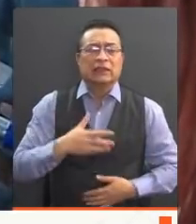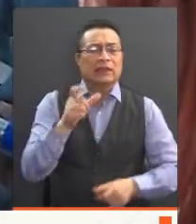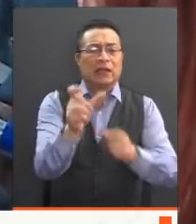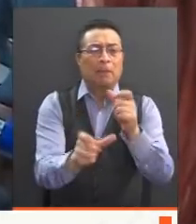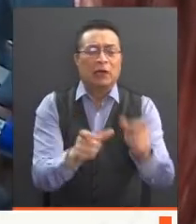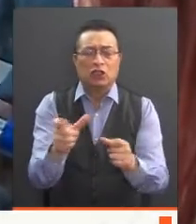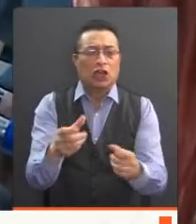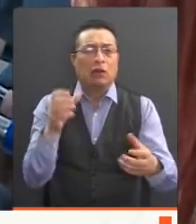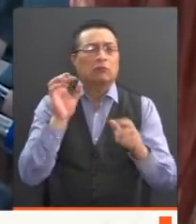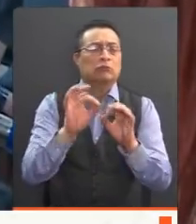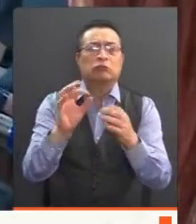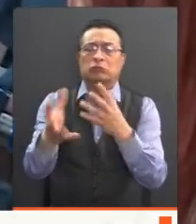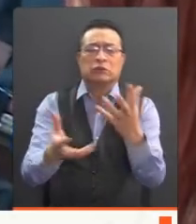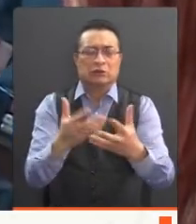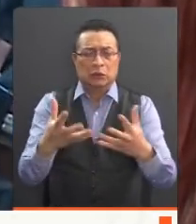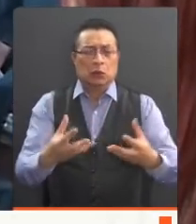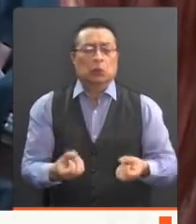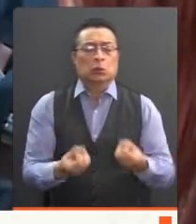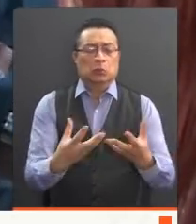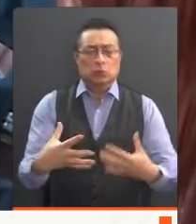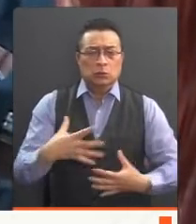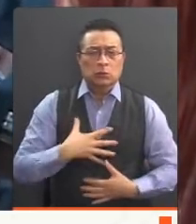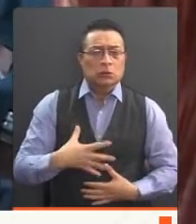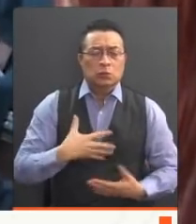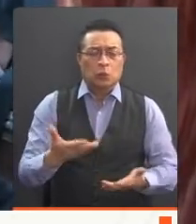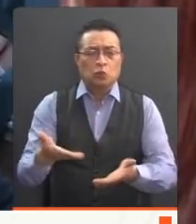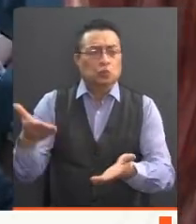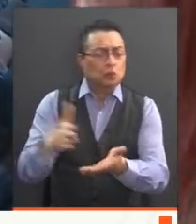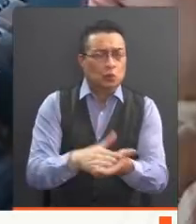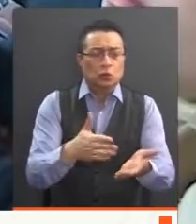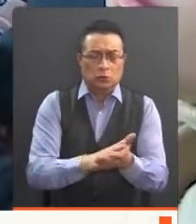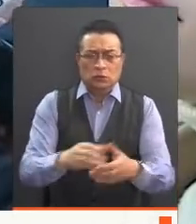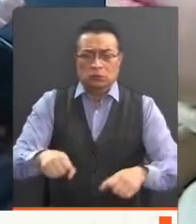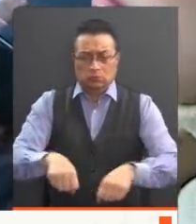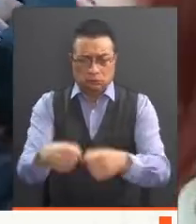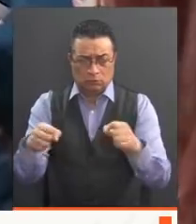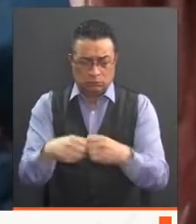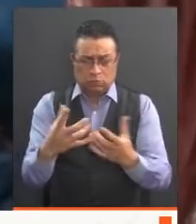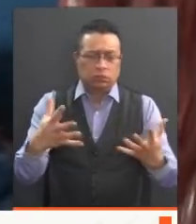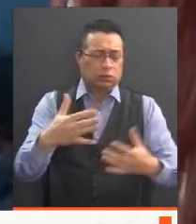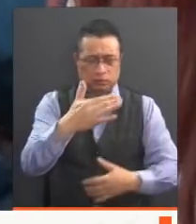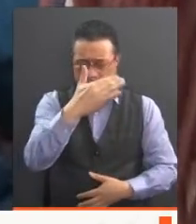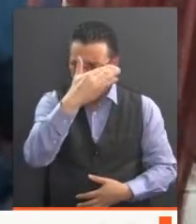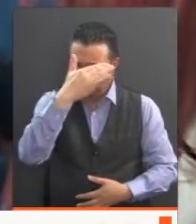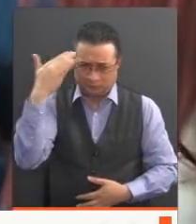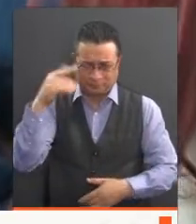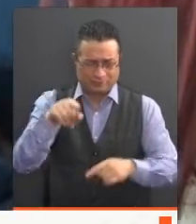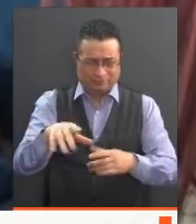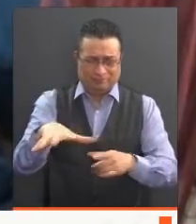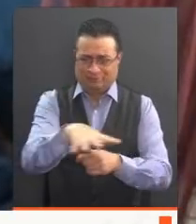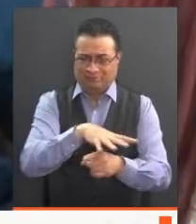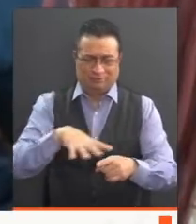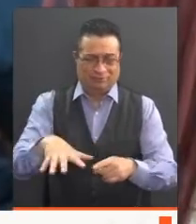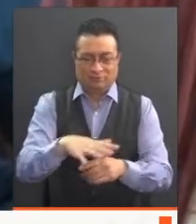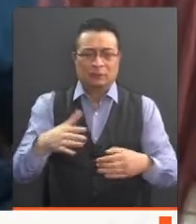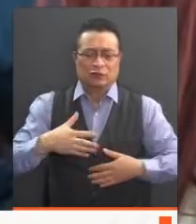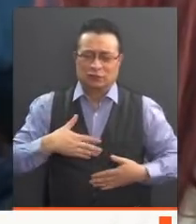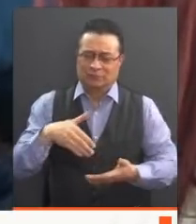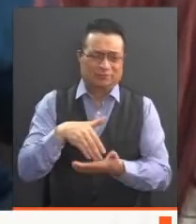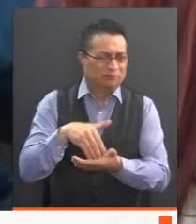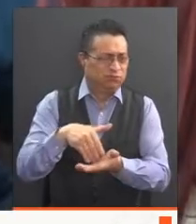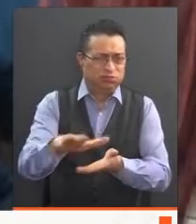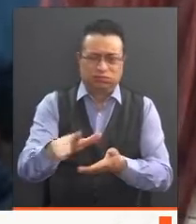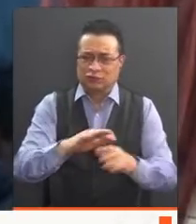estos actos de terror, de muerte, de destrucción. Es el colmo que ocurran este tipo de cosas. Yo rechazo todo tipo